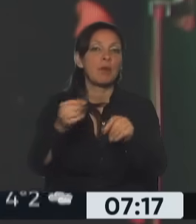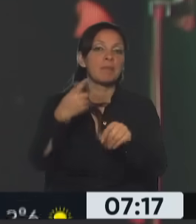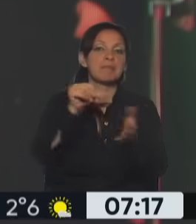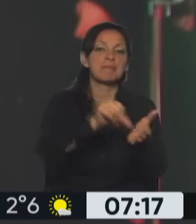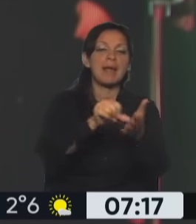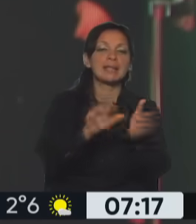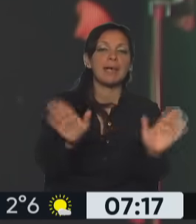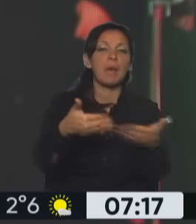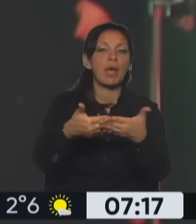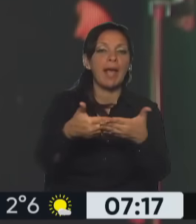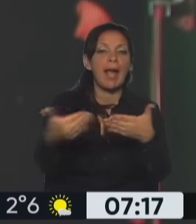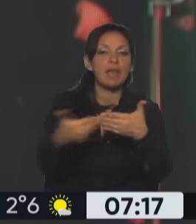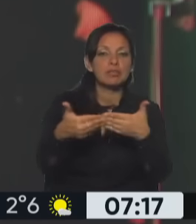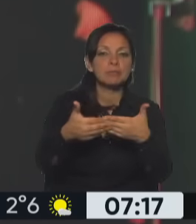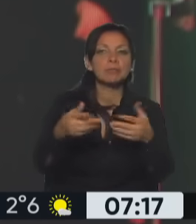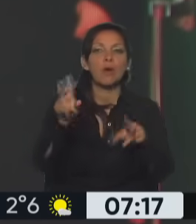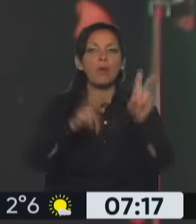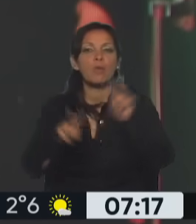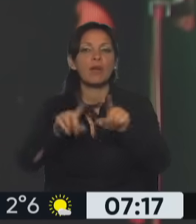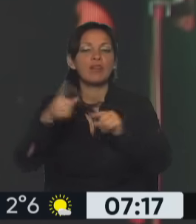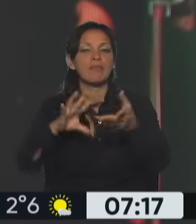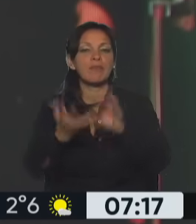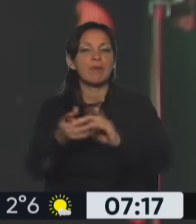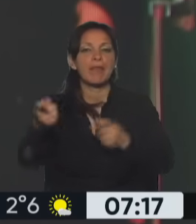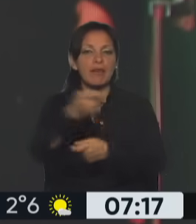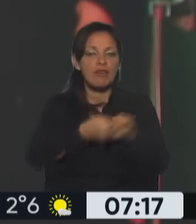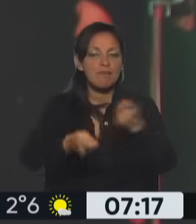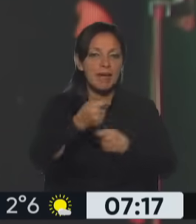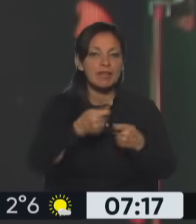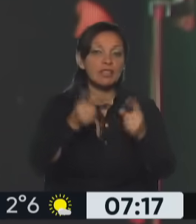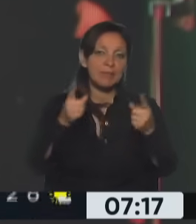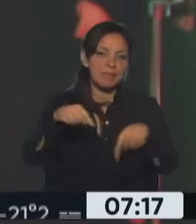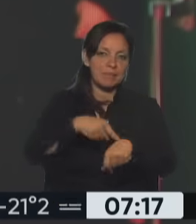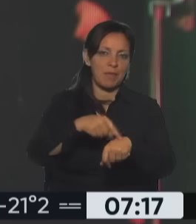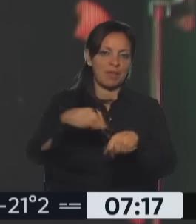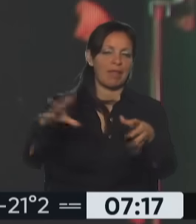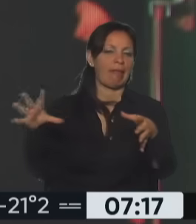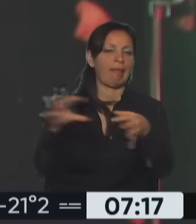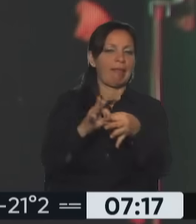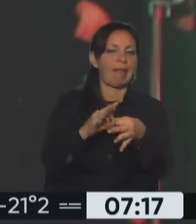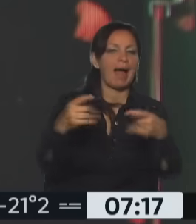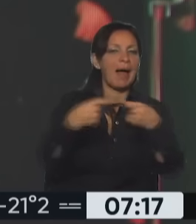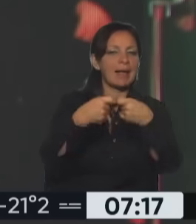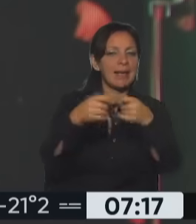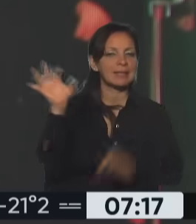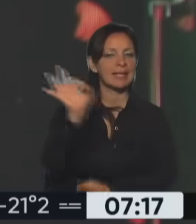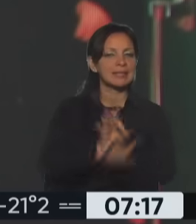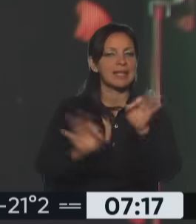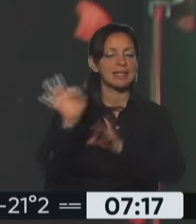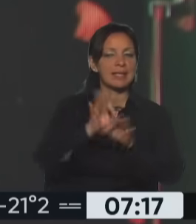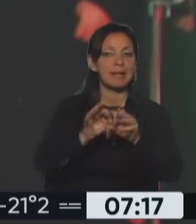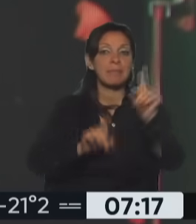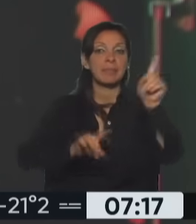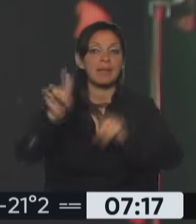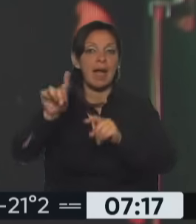países que buscan alternativas para comerciar Y por supuesto en un momento de alianzas estratégicas entre algunas potencias